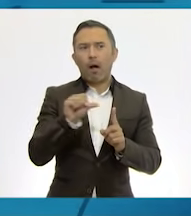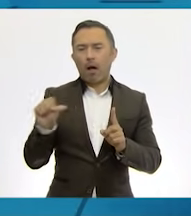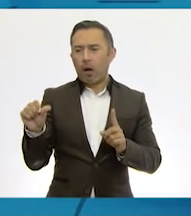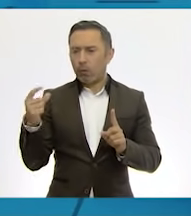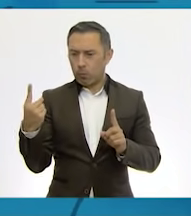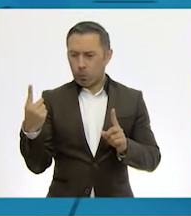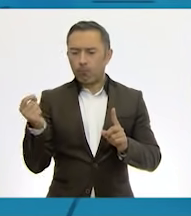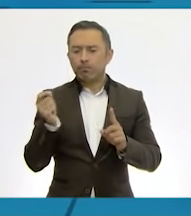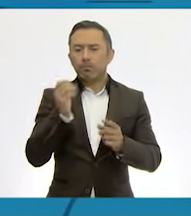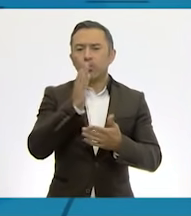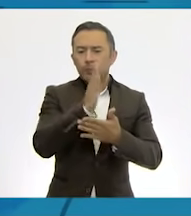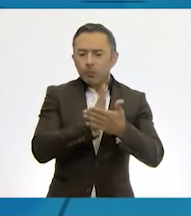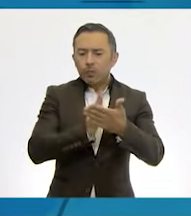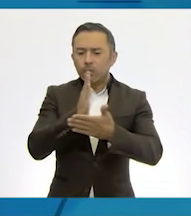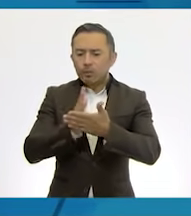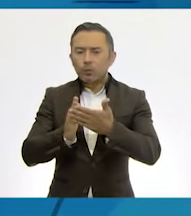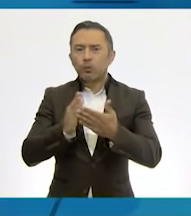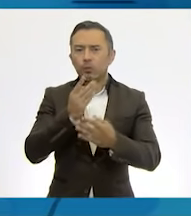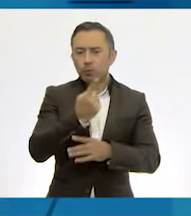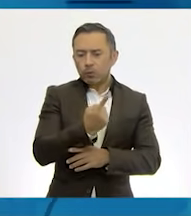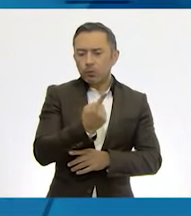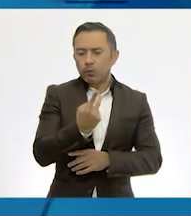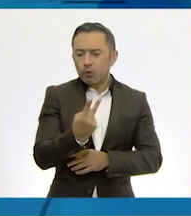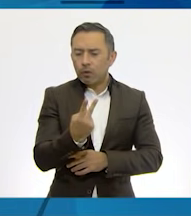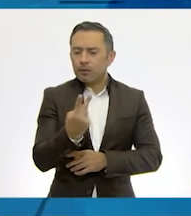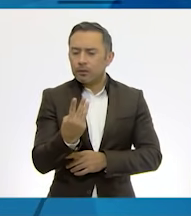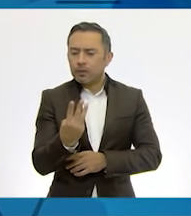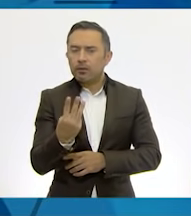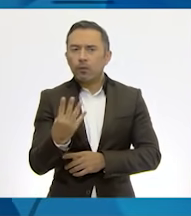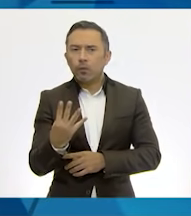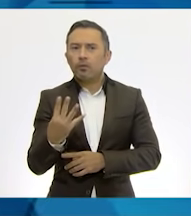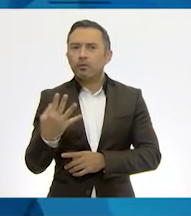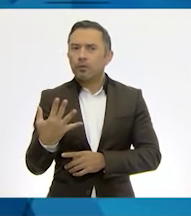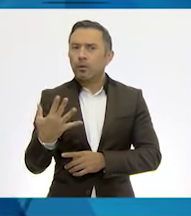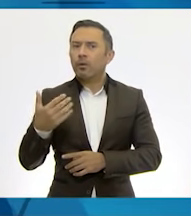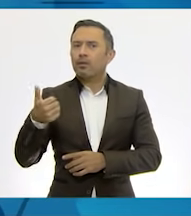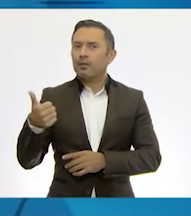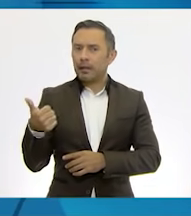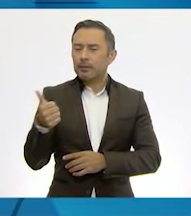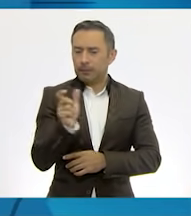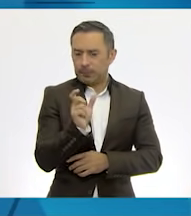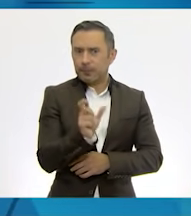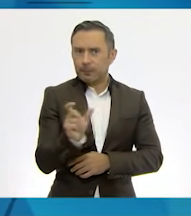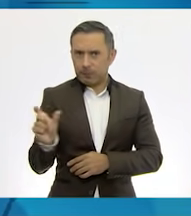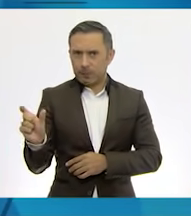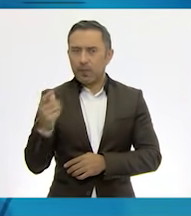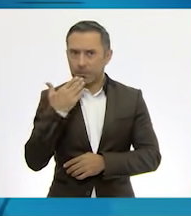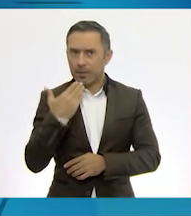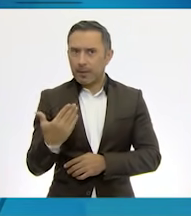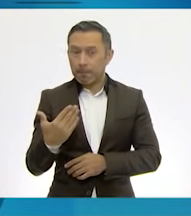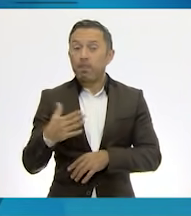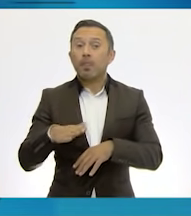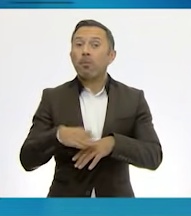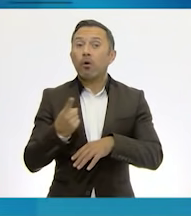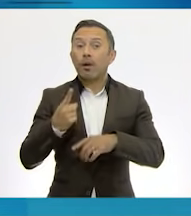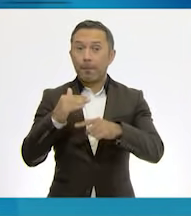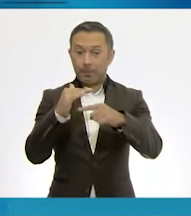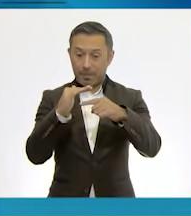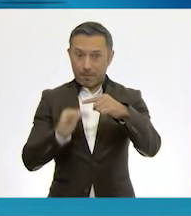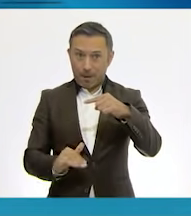dos, tres, cuatro, cinco, seis. Es correcto, porque el denominador es seis.